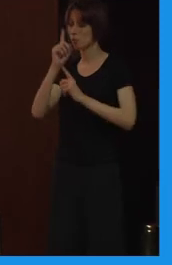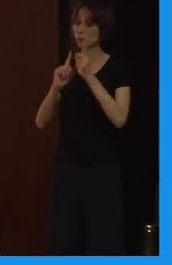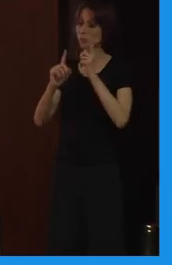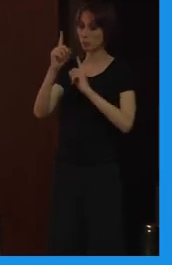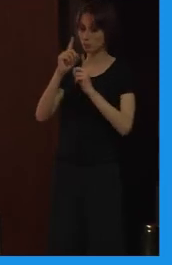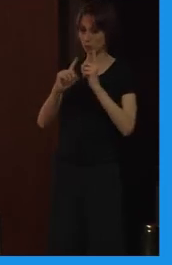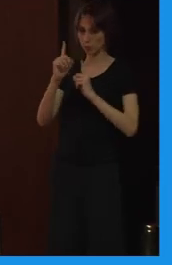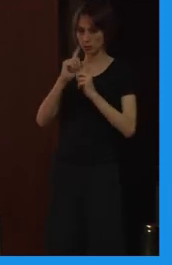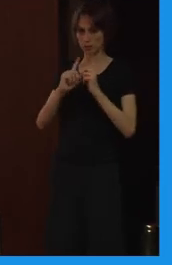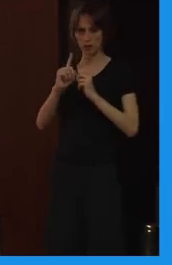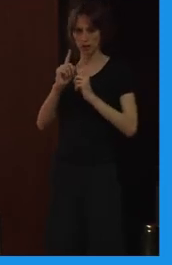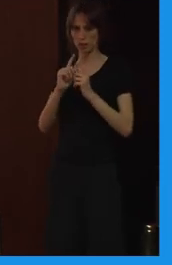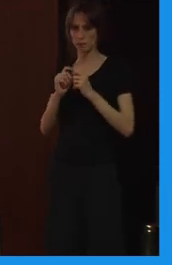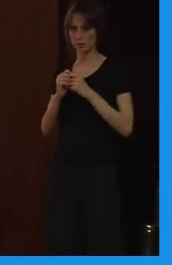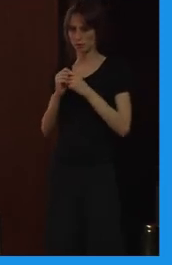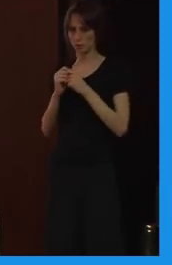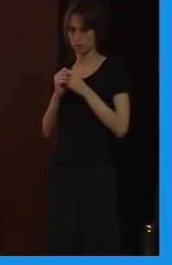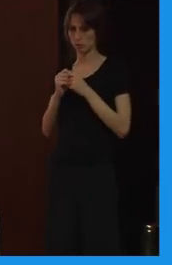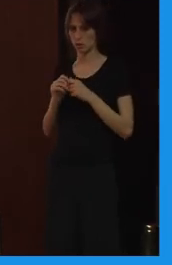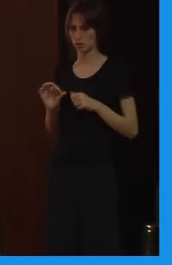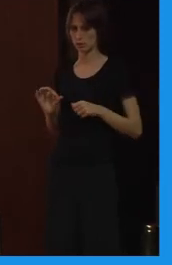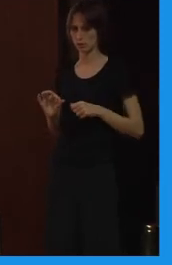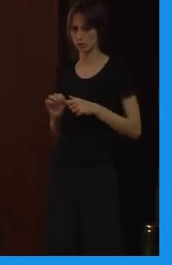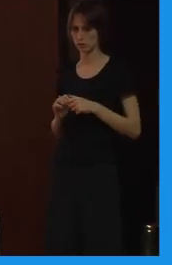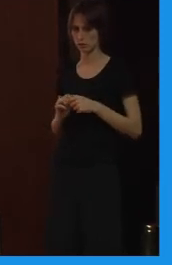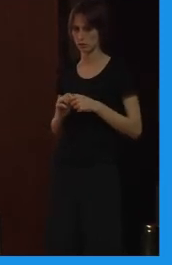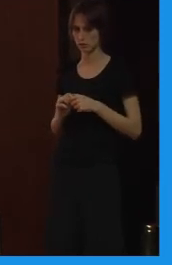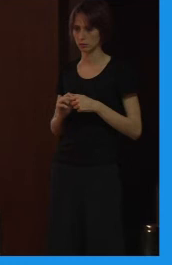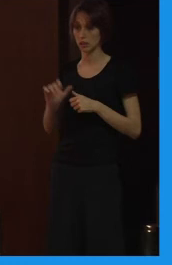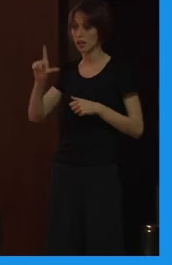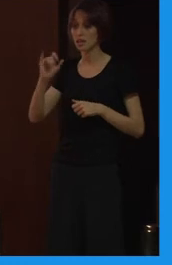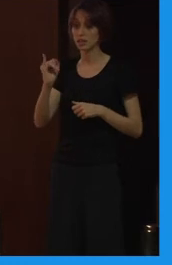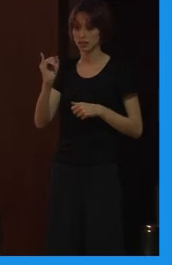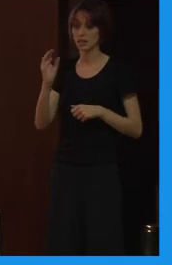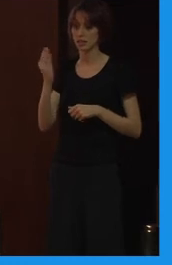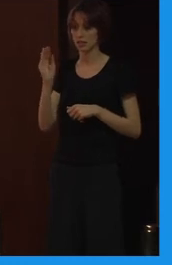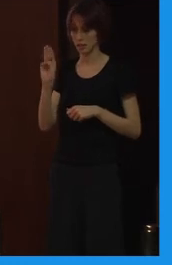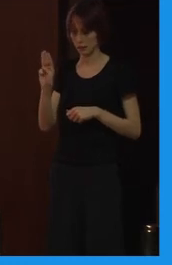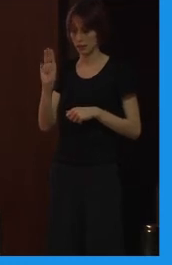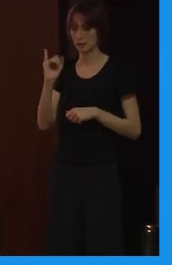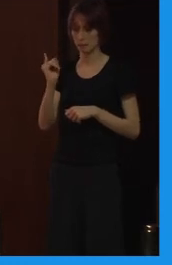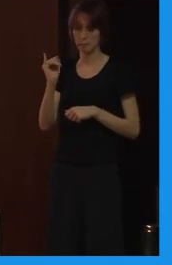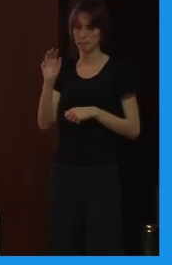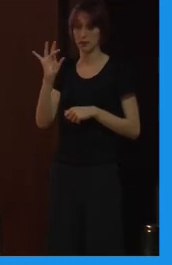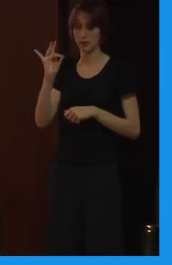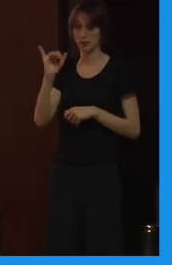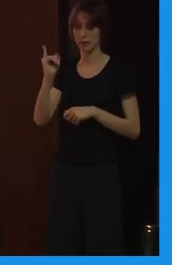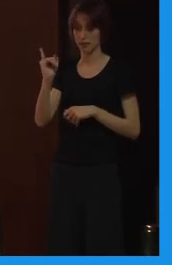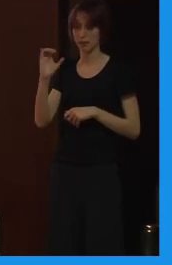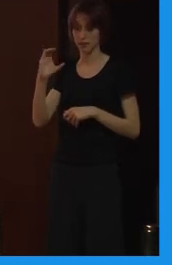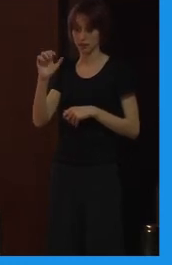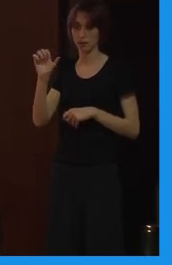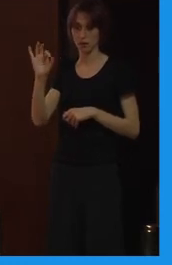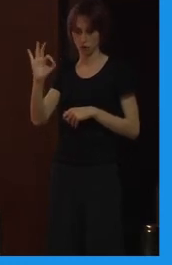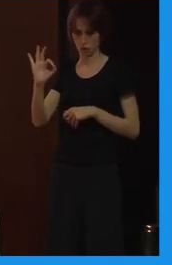digo, este déficit es muy, muy raro. Pero que sepáis que hay mucha gente que se dopa sin tener déficit. Muchos